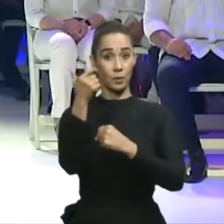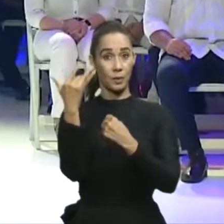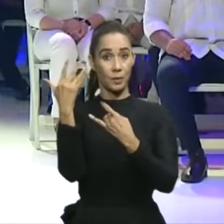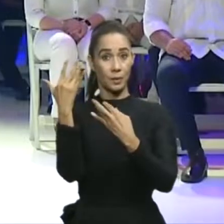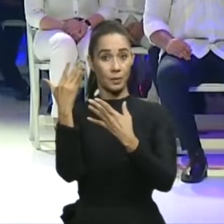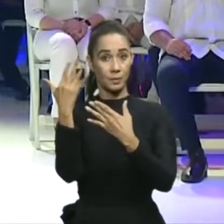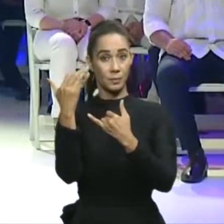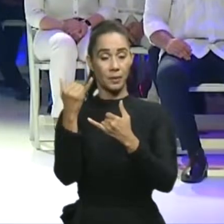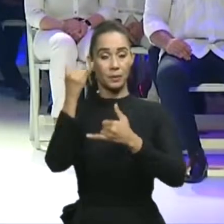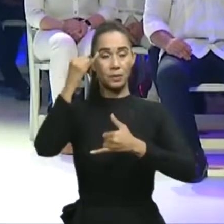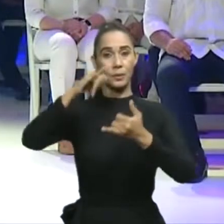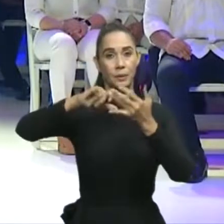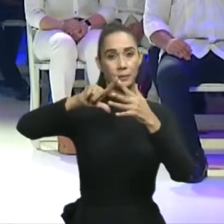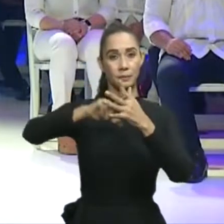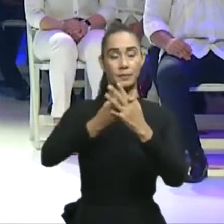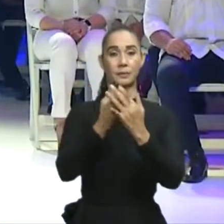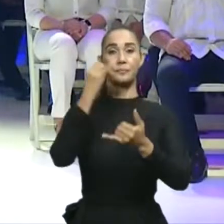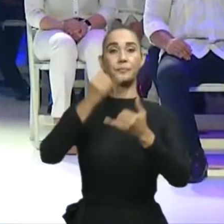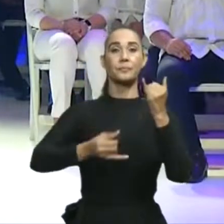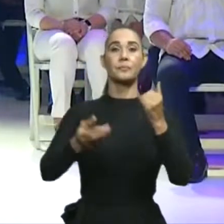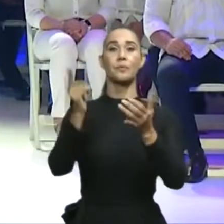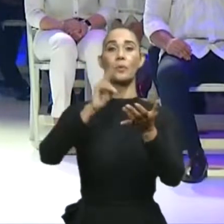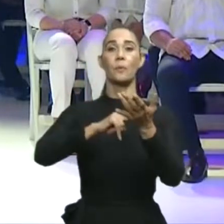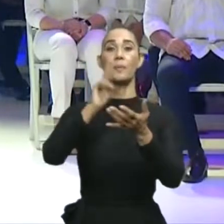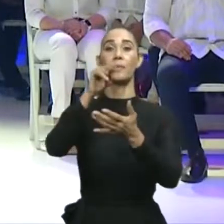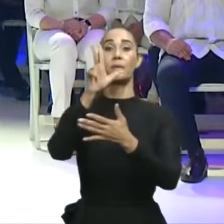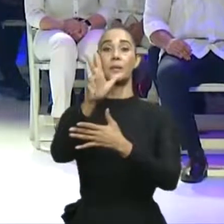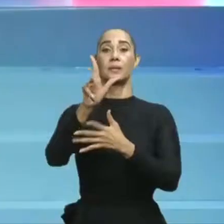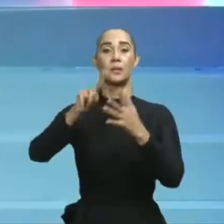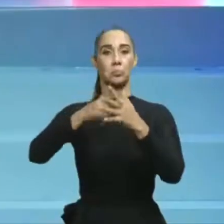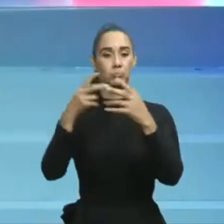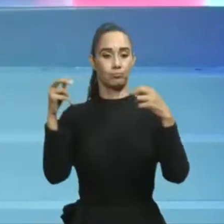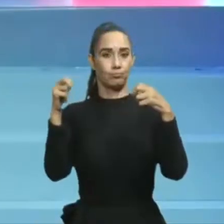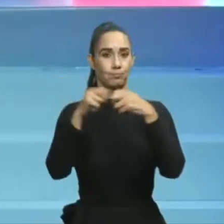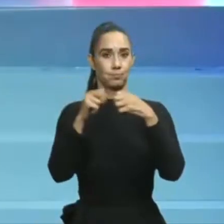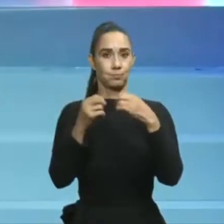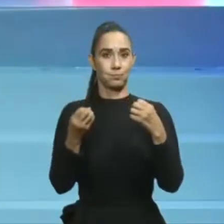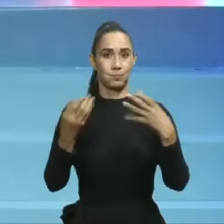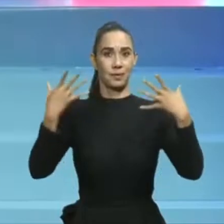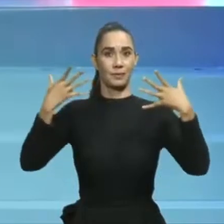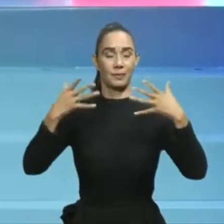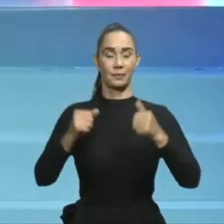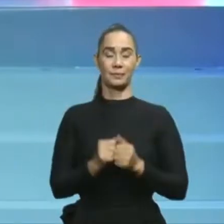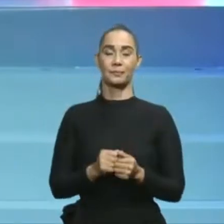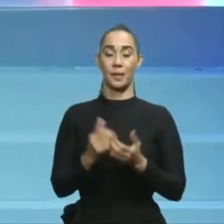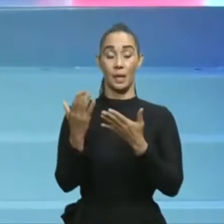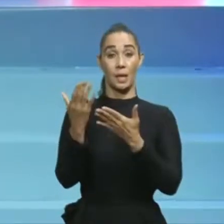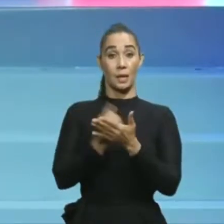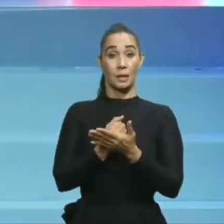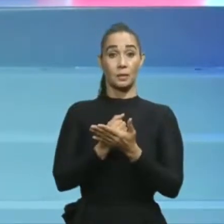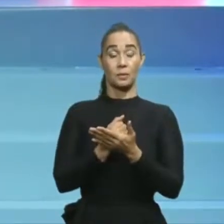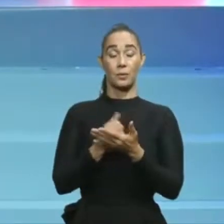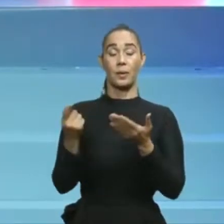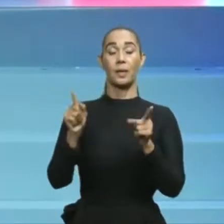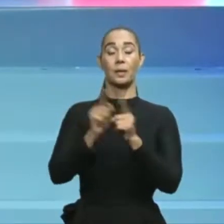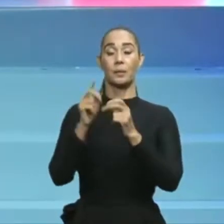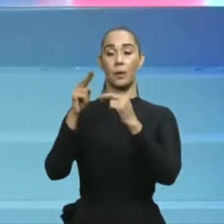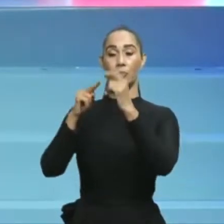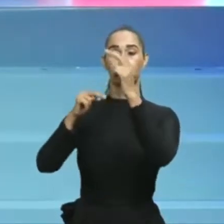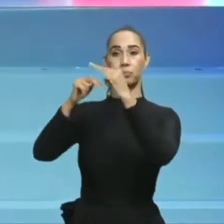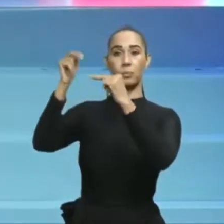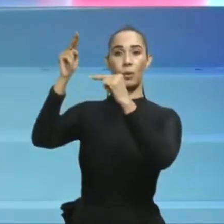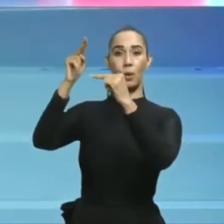línea a finales del 2023 en resumen hemos otorgado concesiones y contratos para la construcción de instalaciones